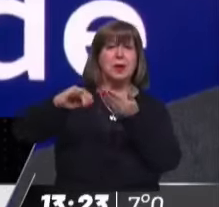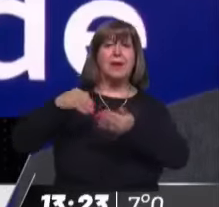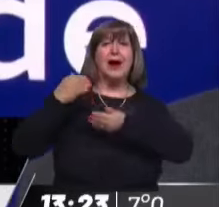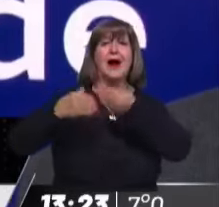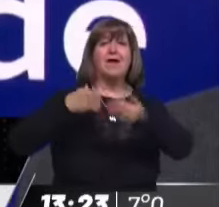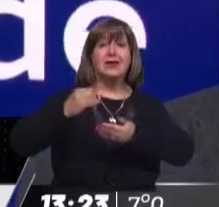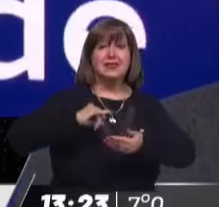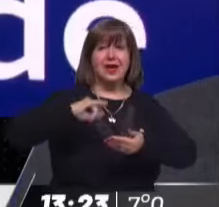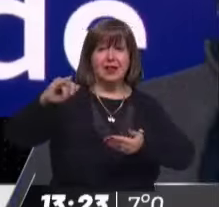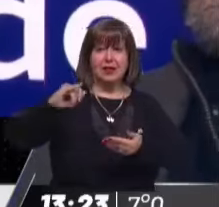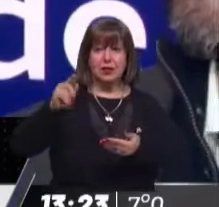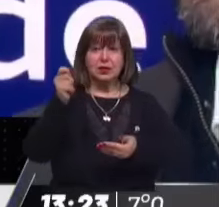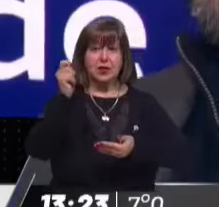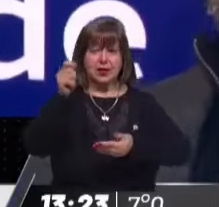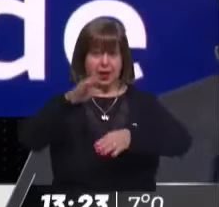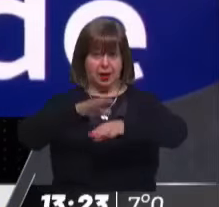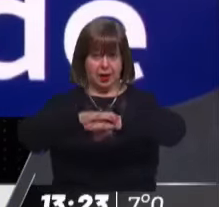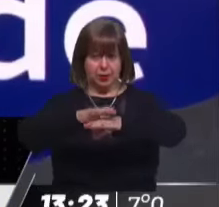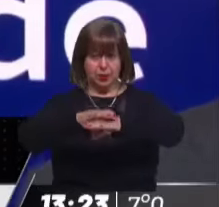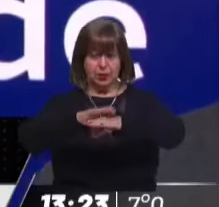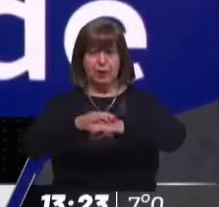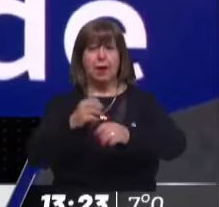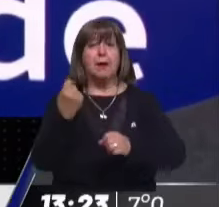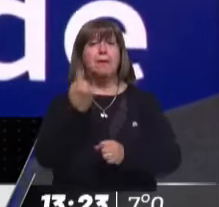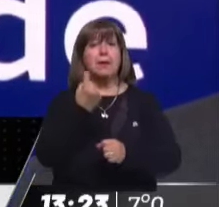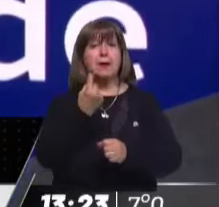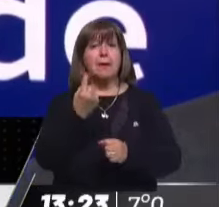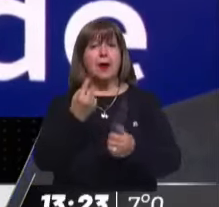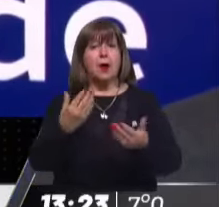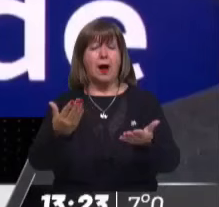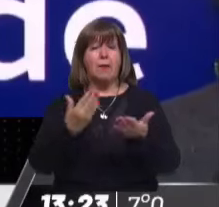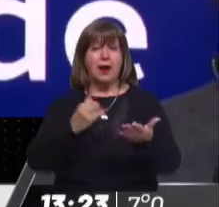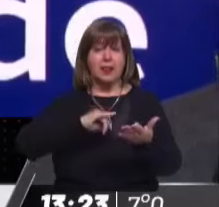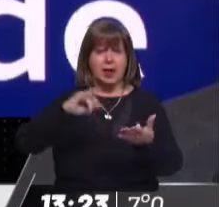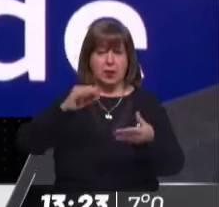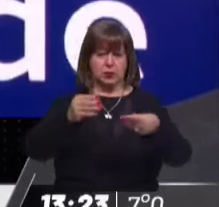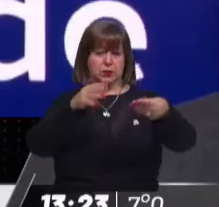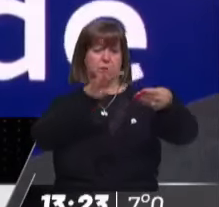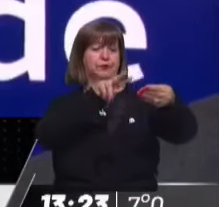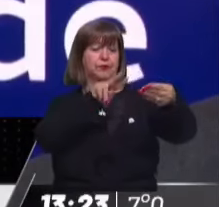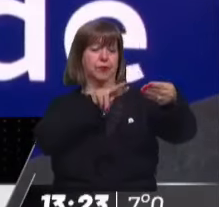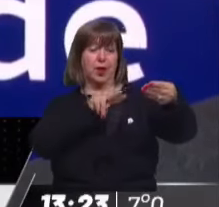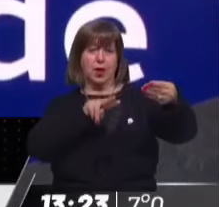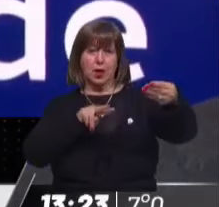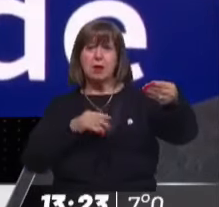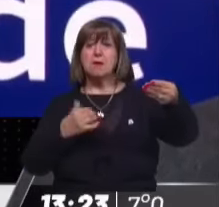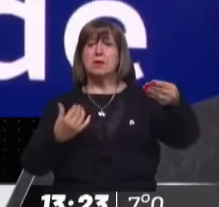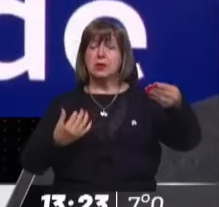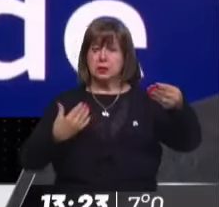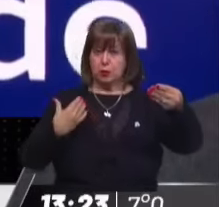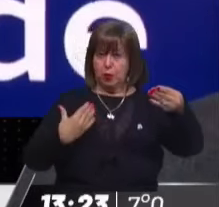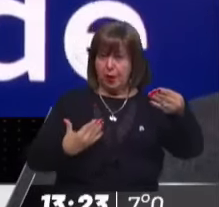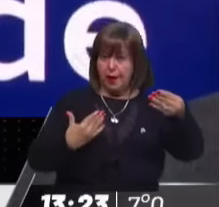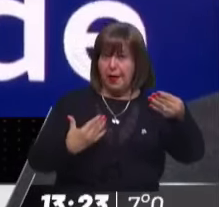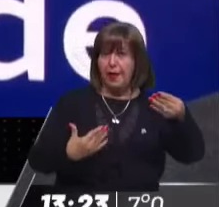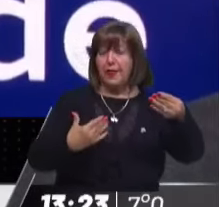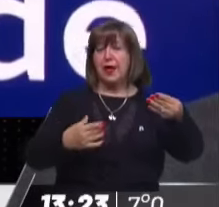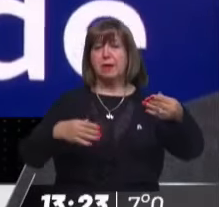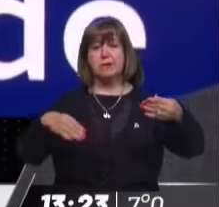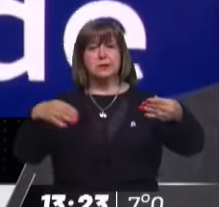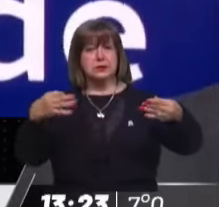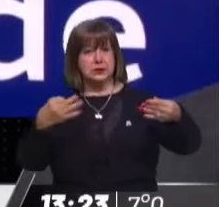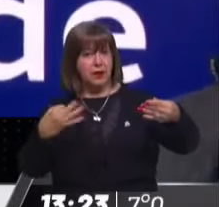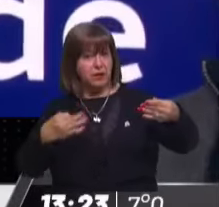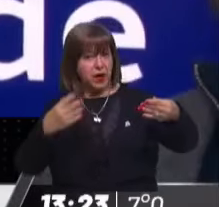avanzar hacia la acusación, primero valora el mérito de la denuncia formulada, si es